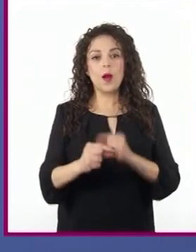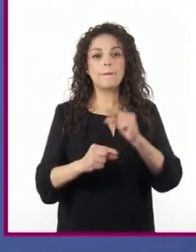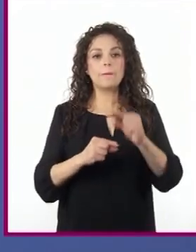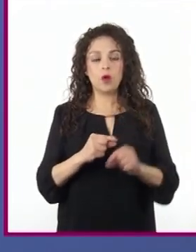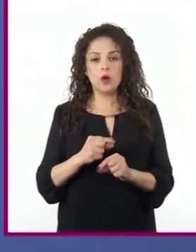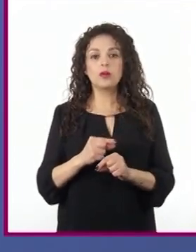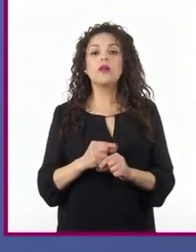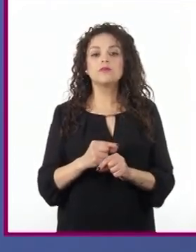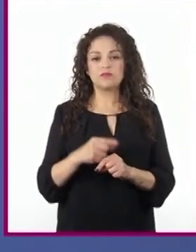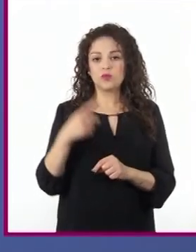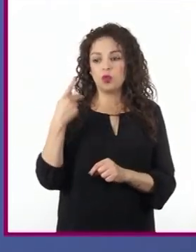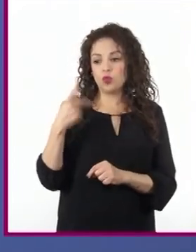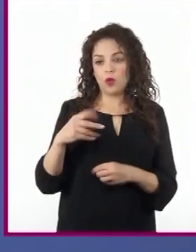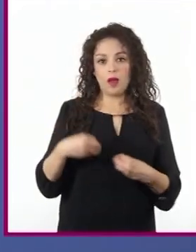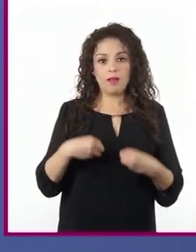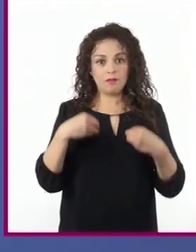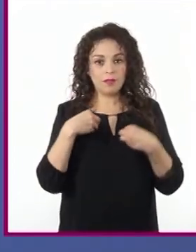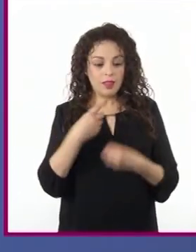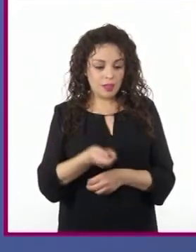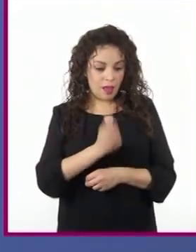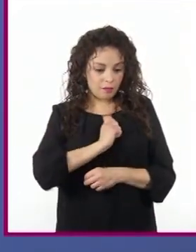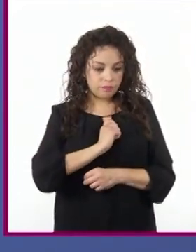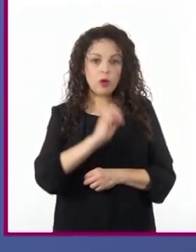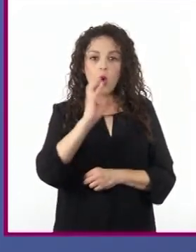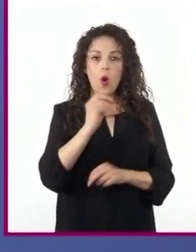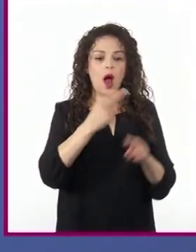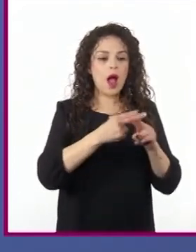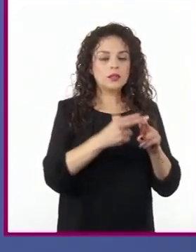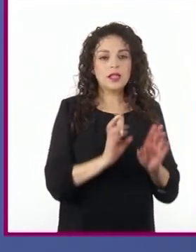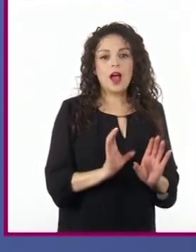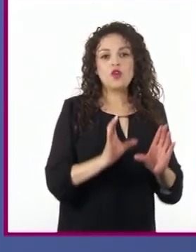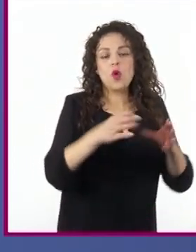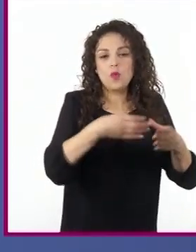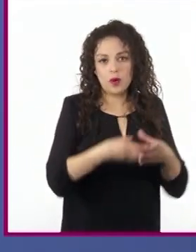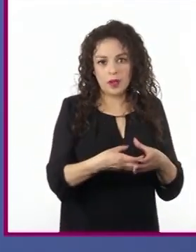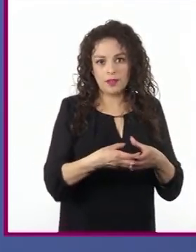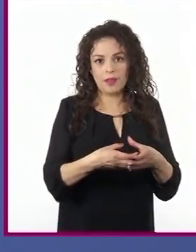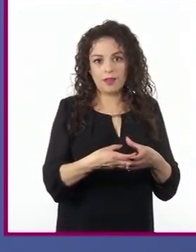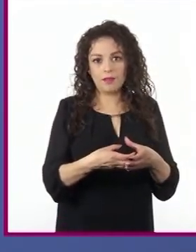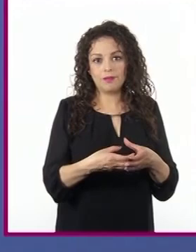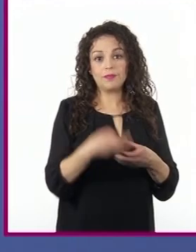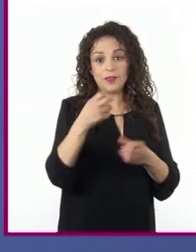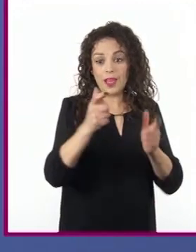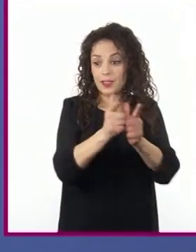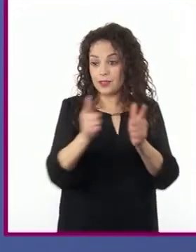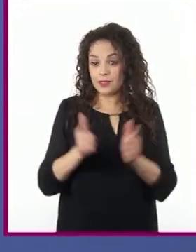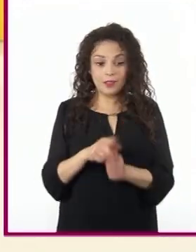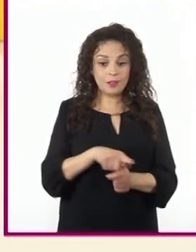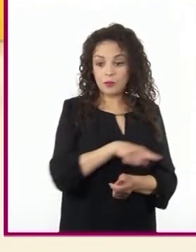humano y la de las comunidades, y enriquecen a las personas y los grupos.